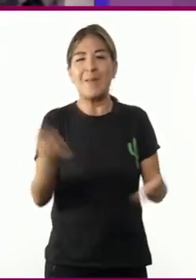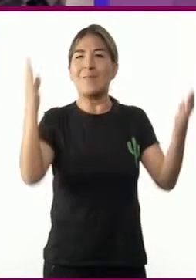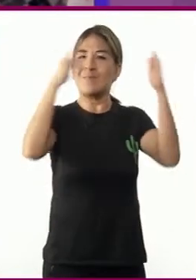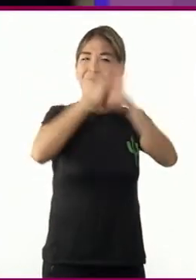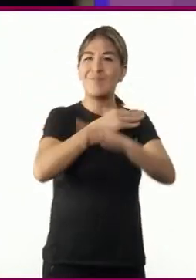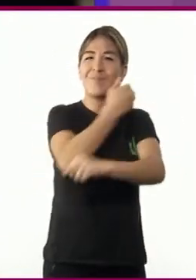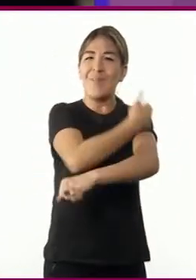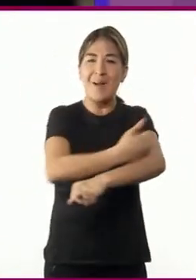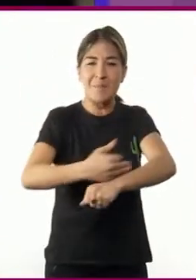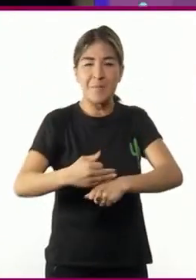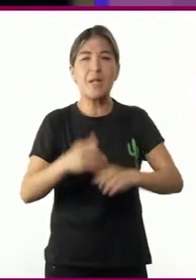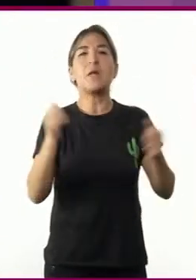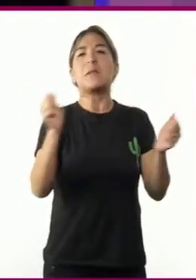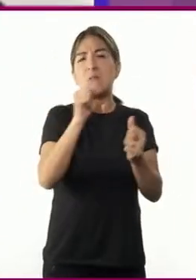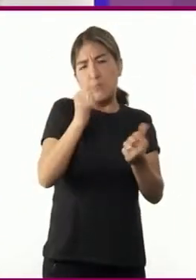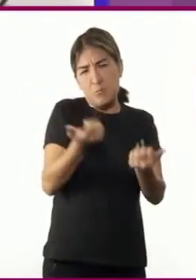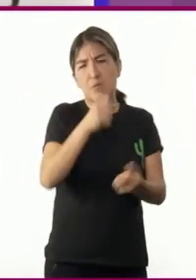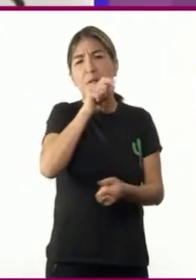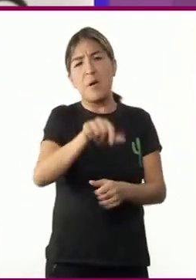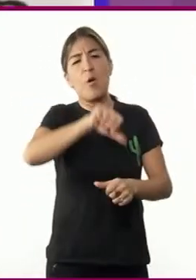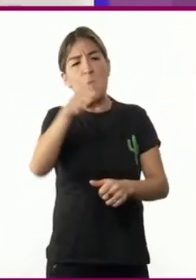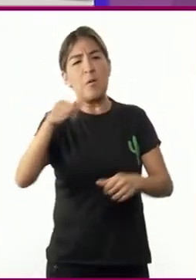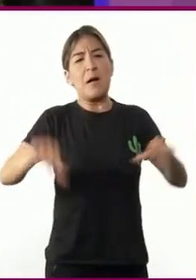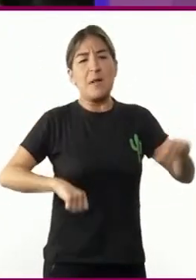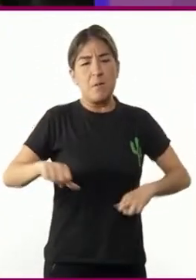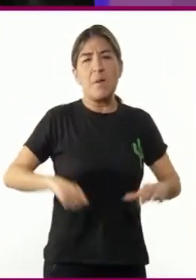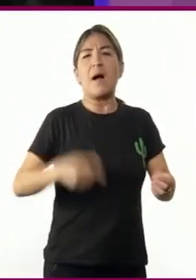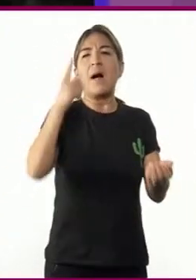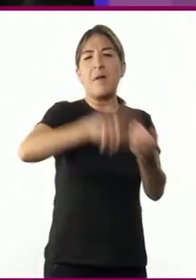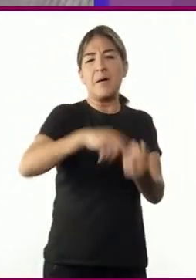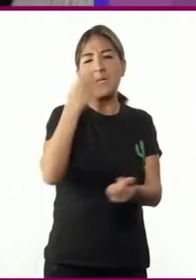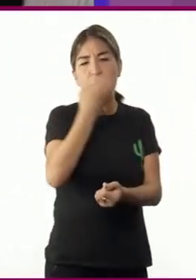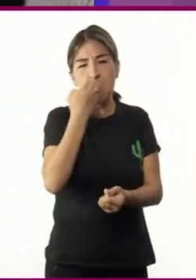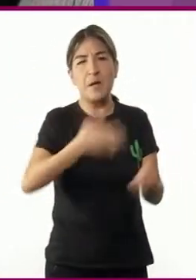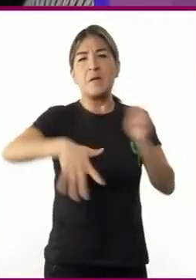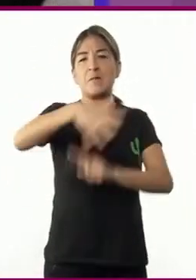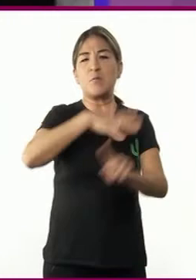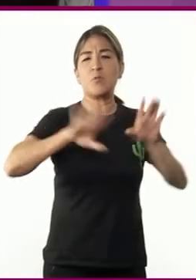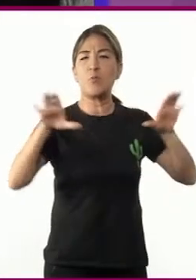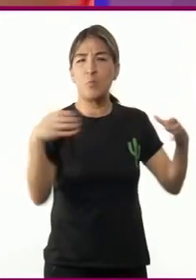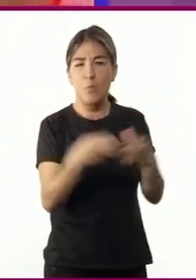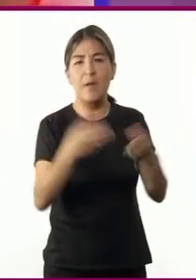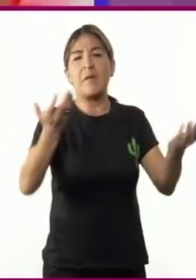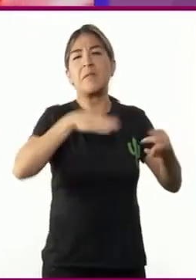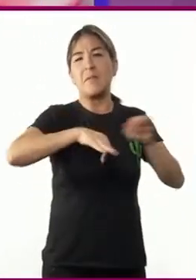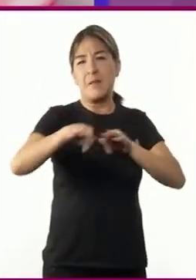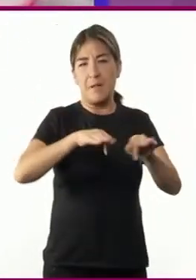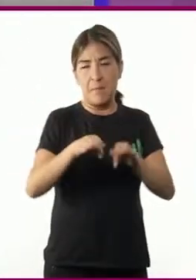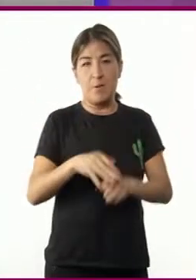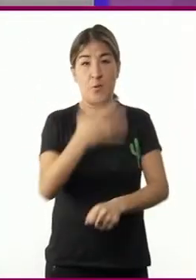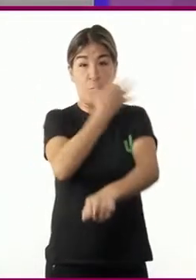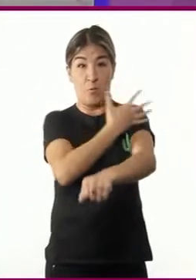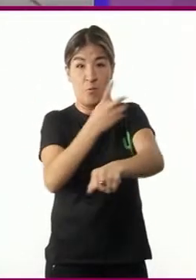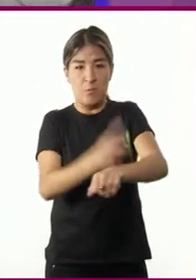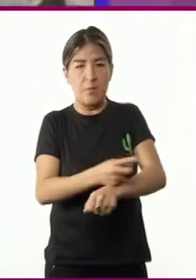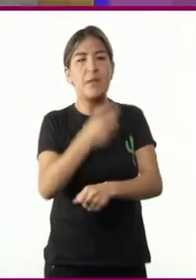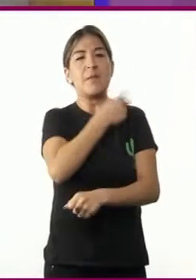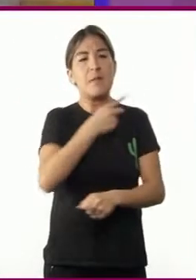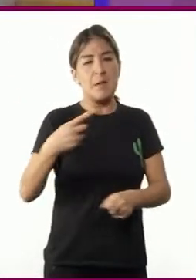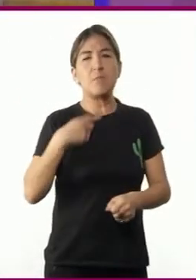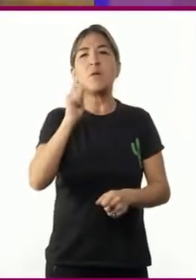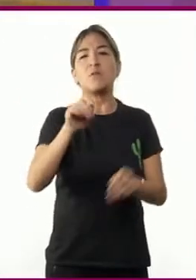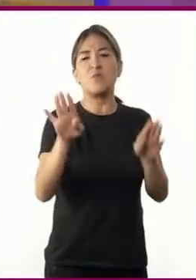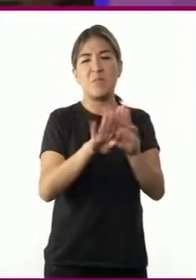otros ámbitos en los que nos desenvolvemos, como la escuela, la comunidad o el trabajo. Ser honestos y descartar